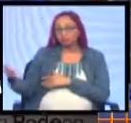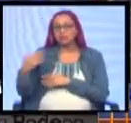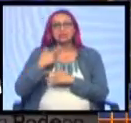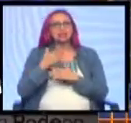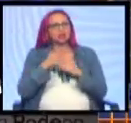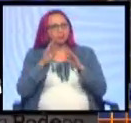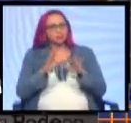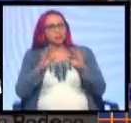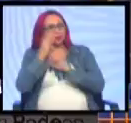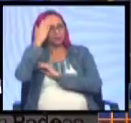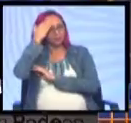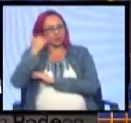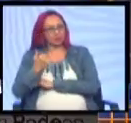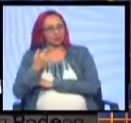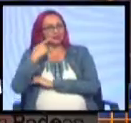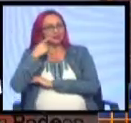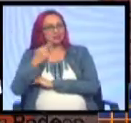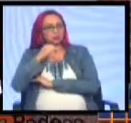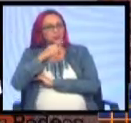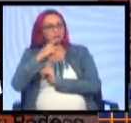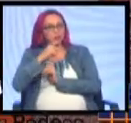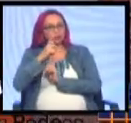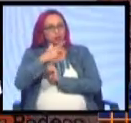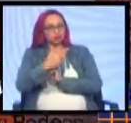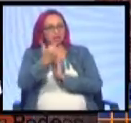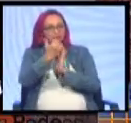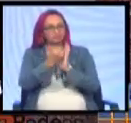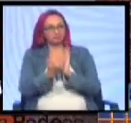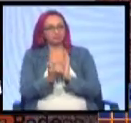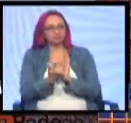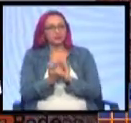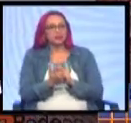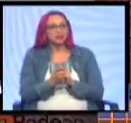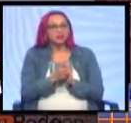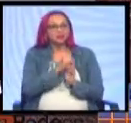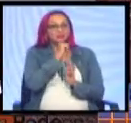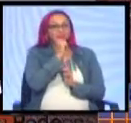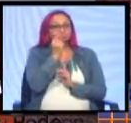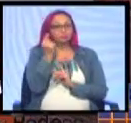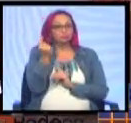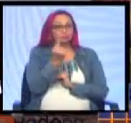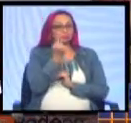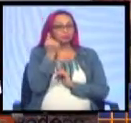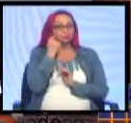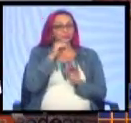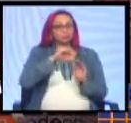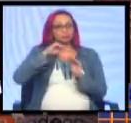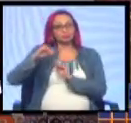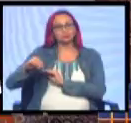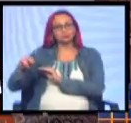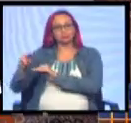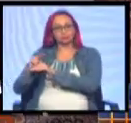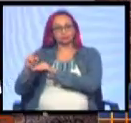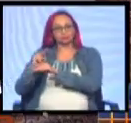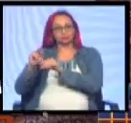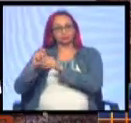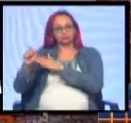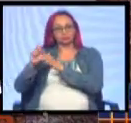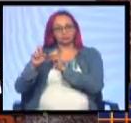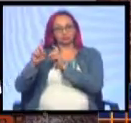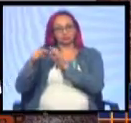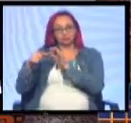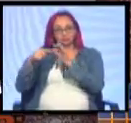es muy importante porque la Junta de Protección Social no solo pasa utilidades a las escuelas de